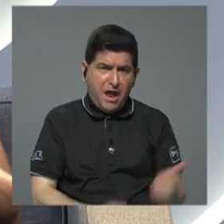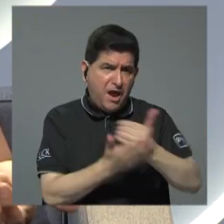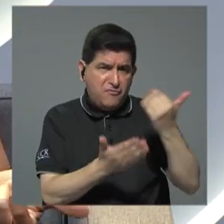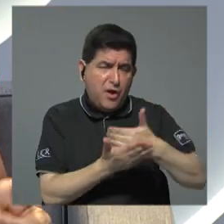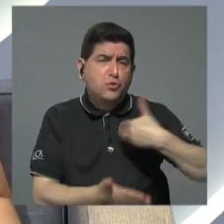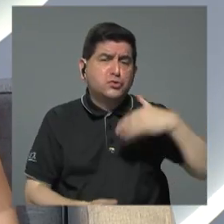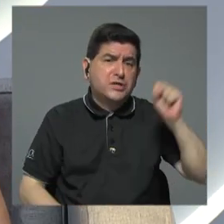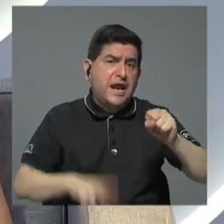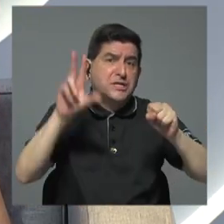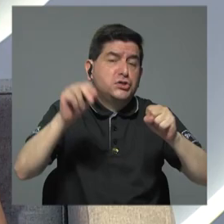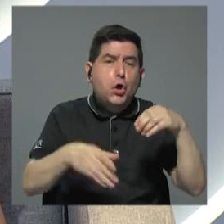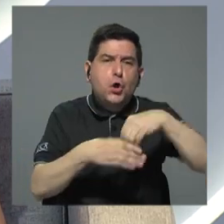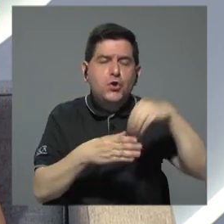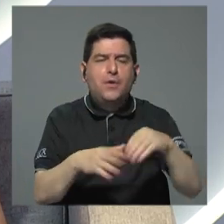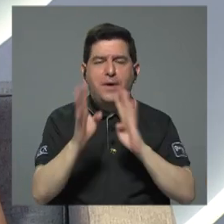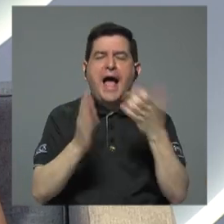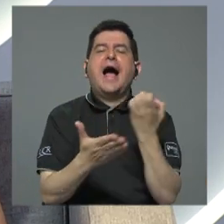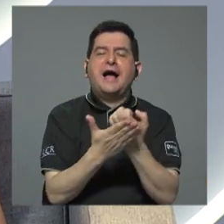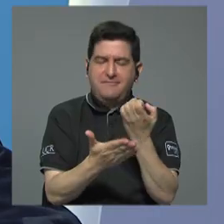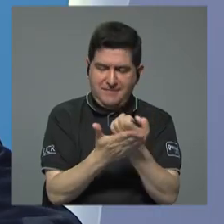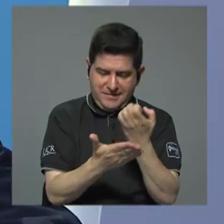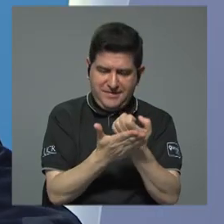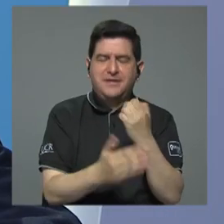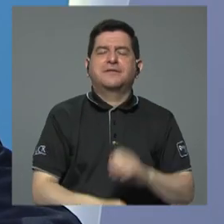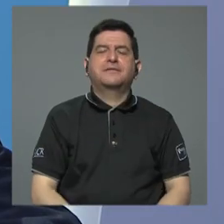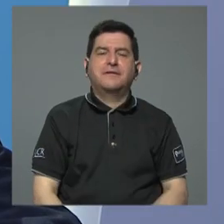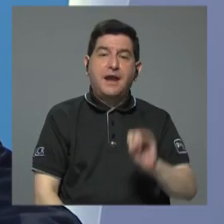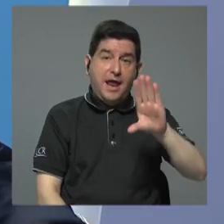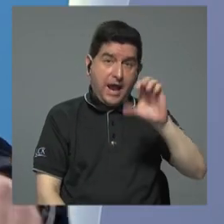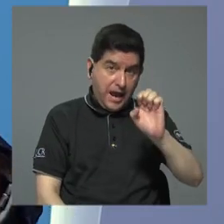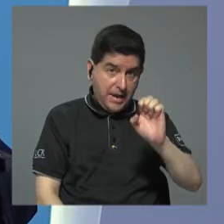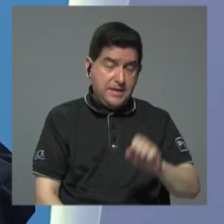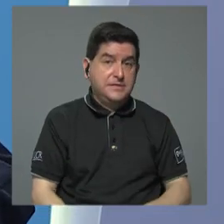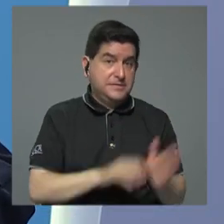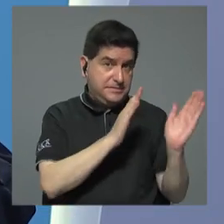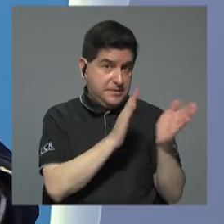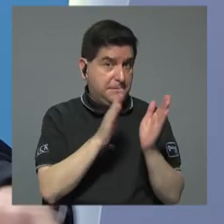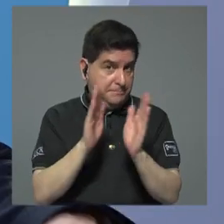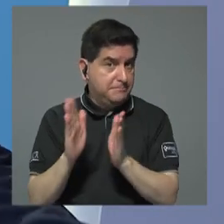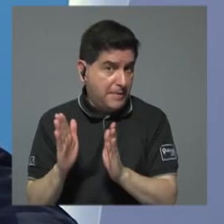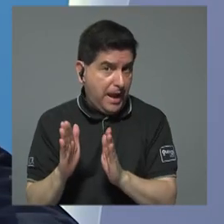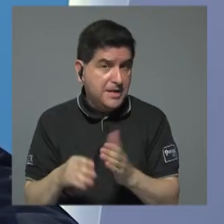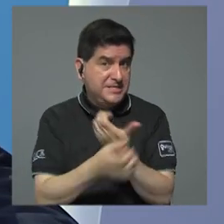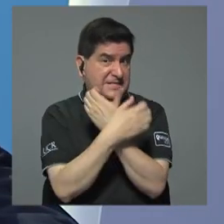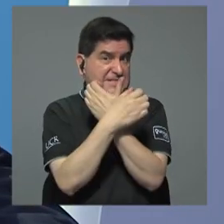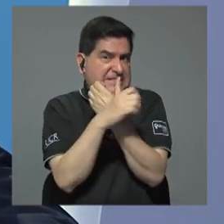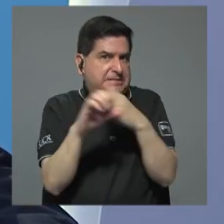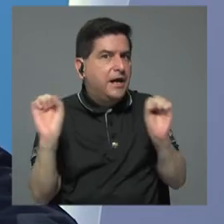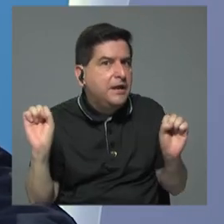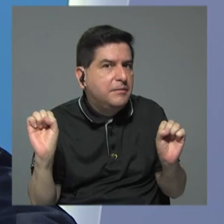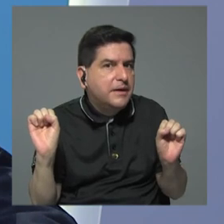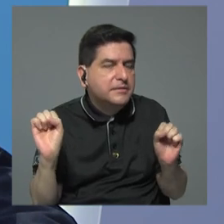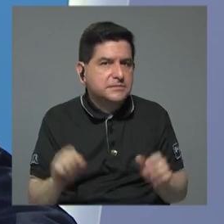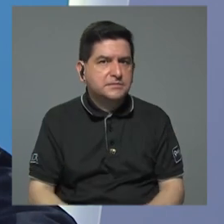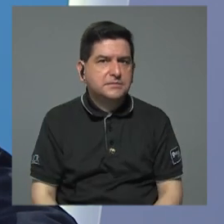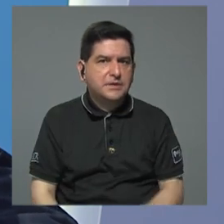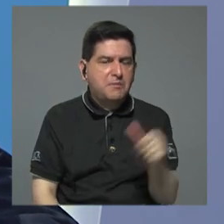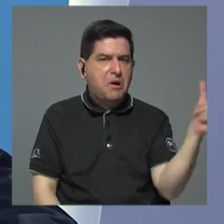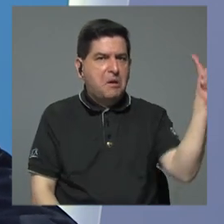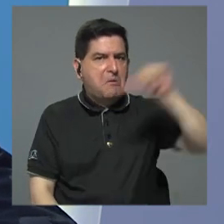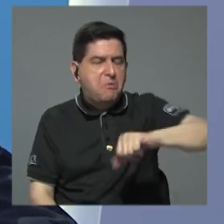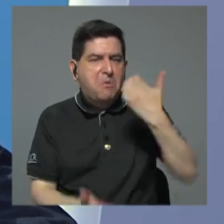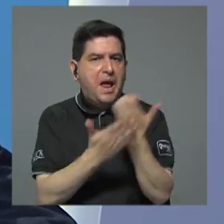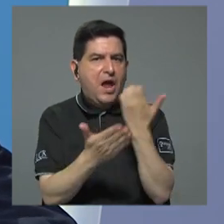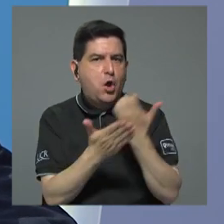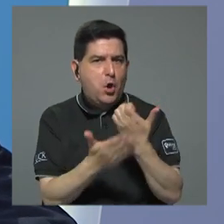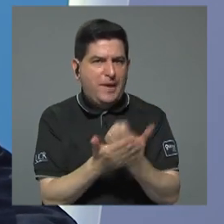¿Hay recursos para hacer inversión? Hablemos de economía. El LICE está bajo un plan de salvamento porque resultó un fracaso